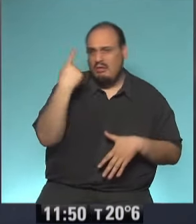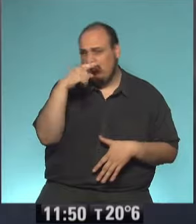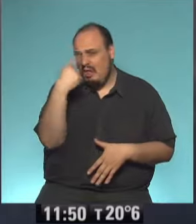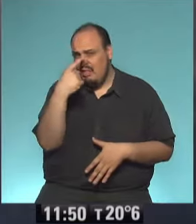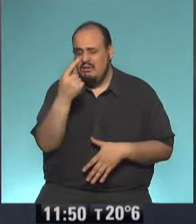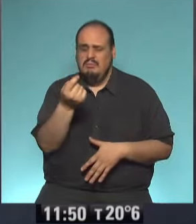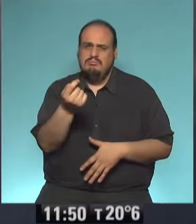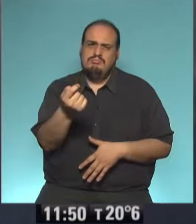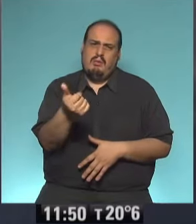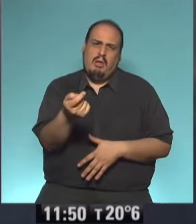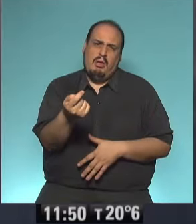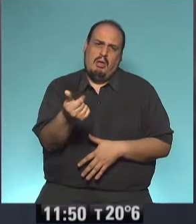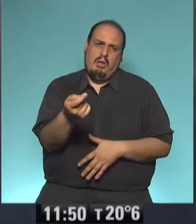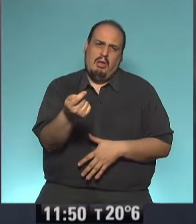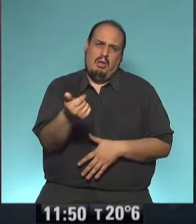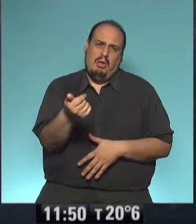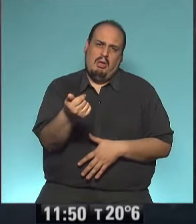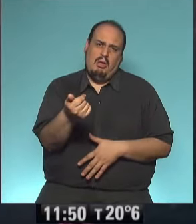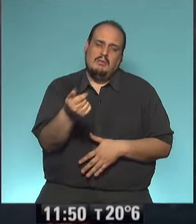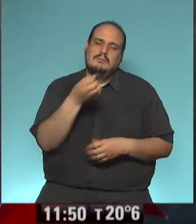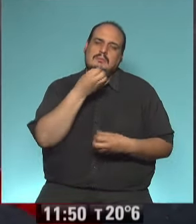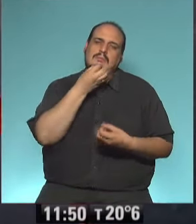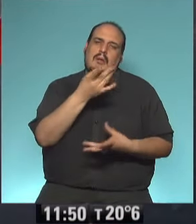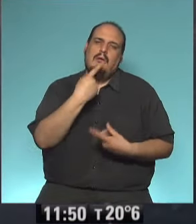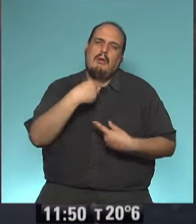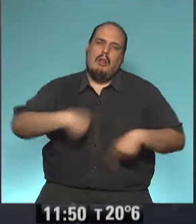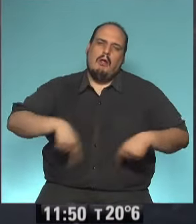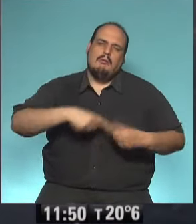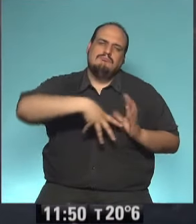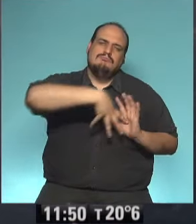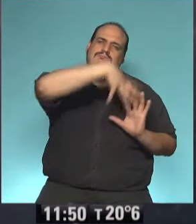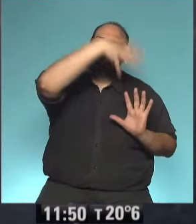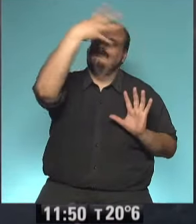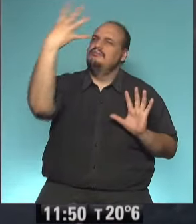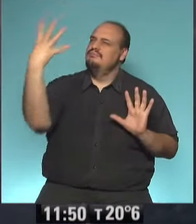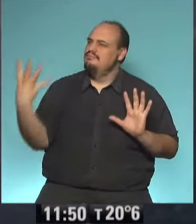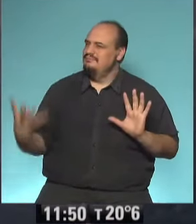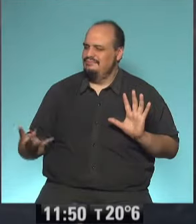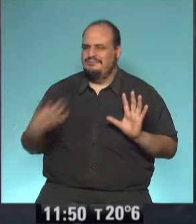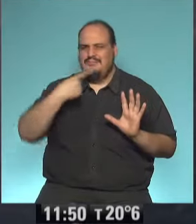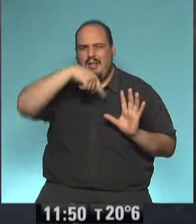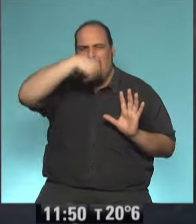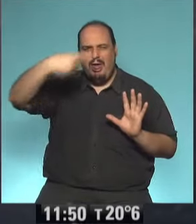celeste y rosa. Pintemos un arco iris